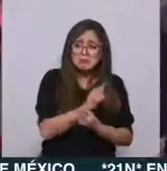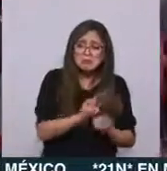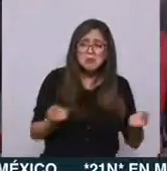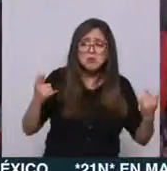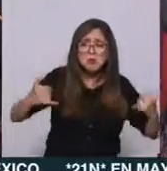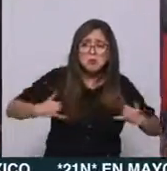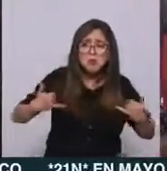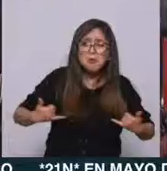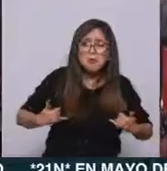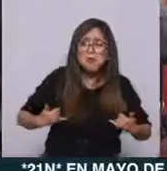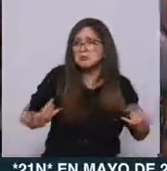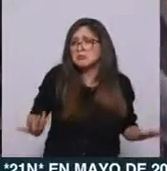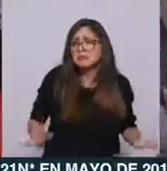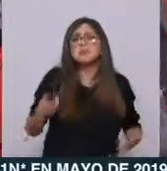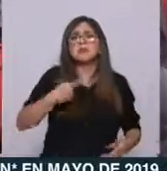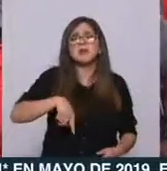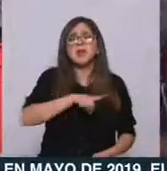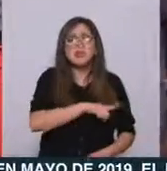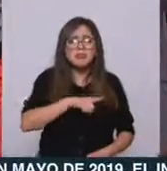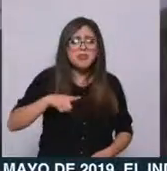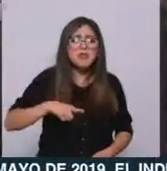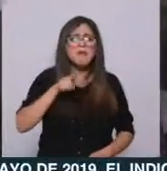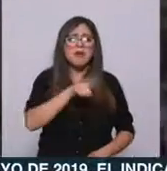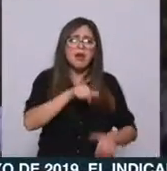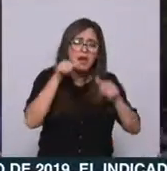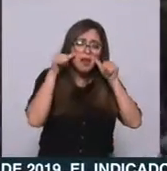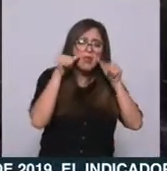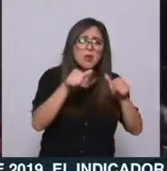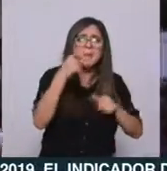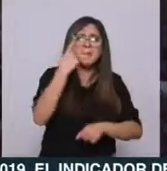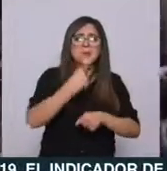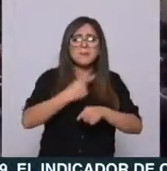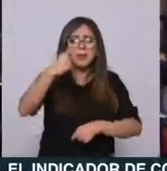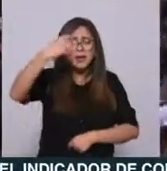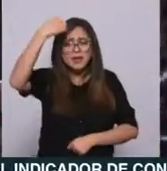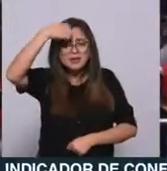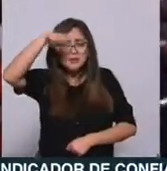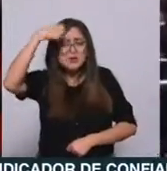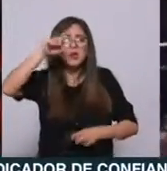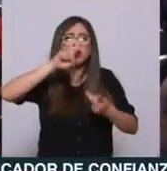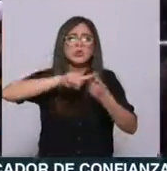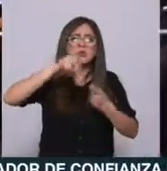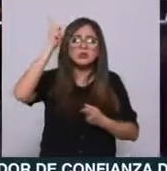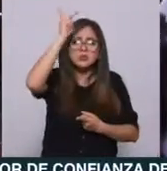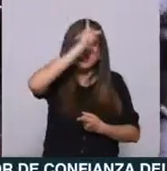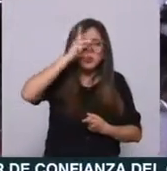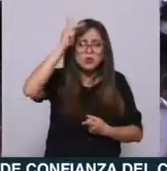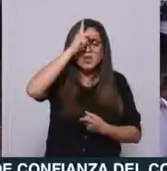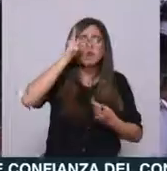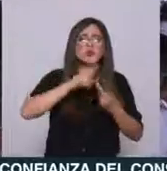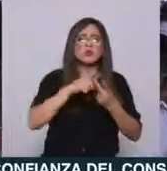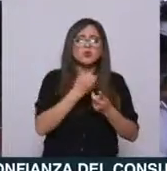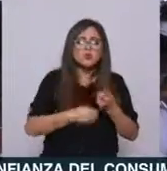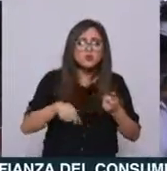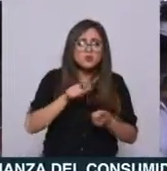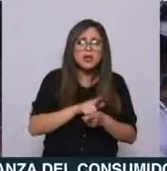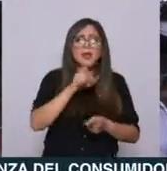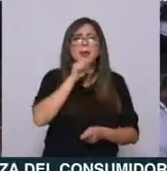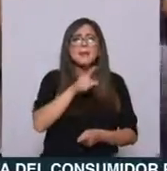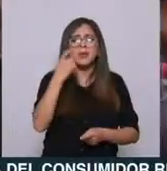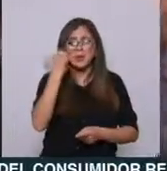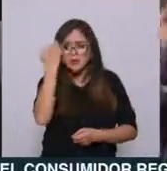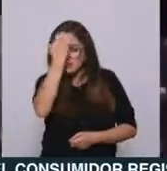adolescentes, debieran de hacerle caso a expertos en psicología social y en una serie de